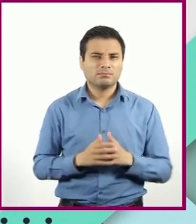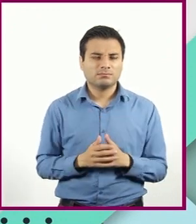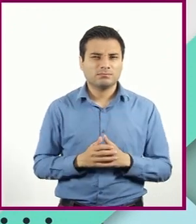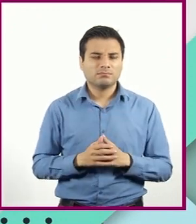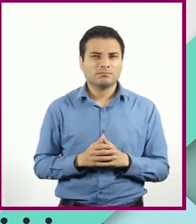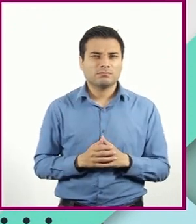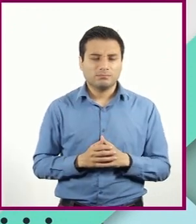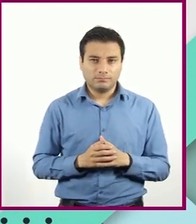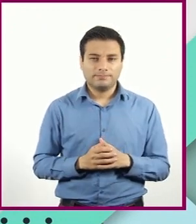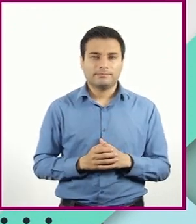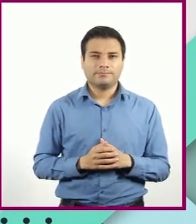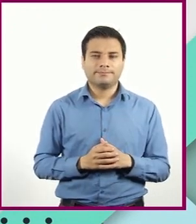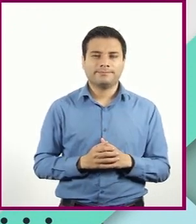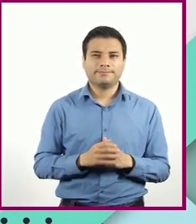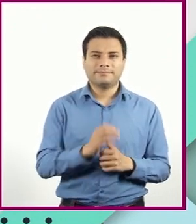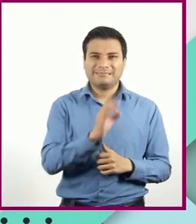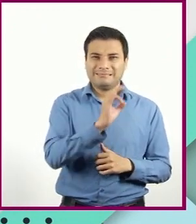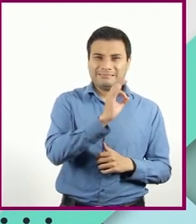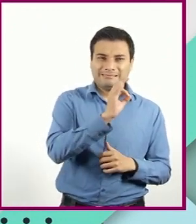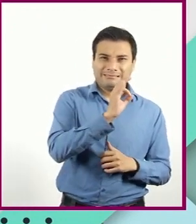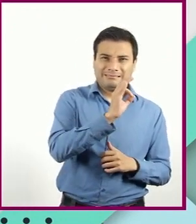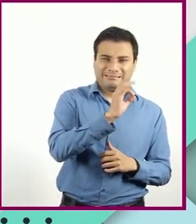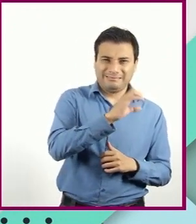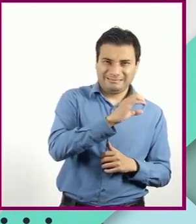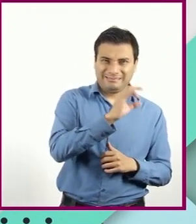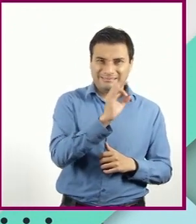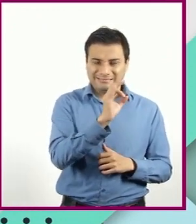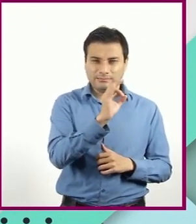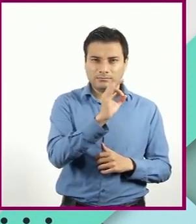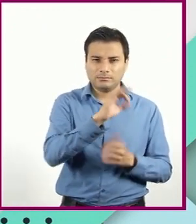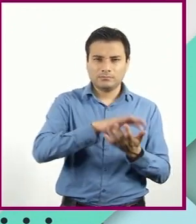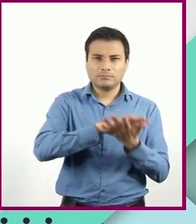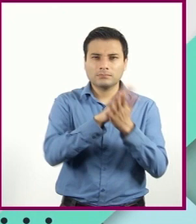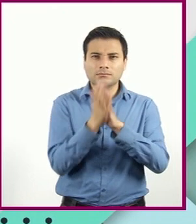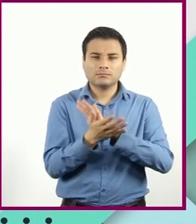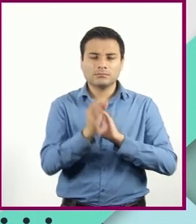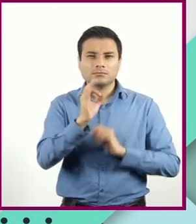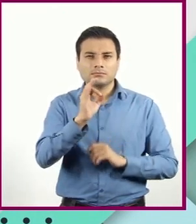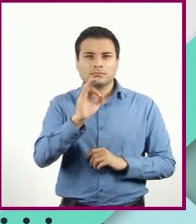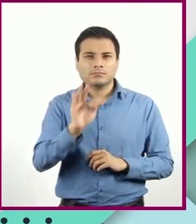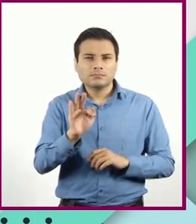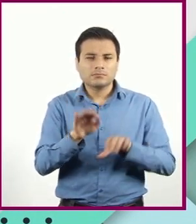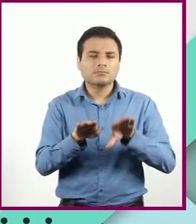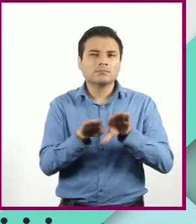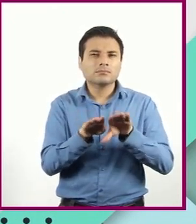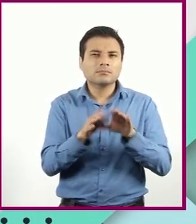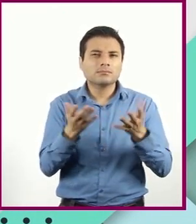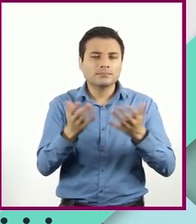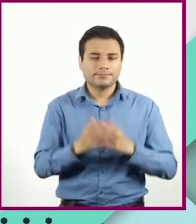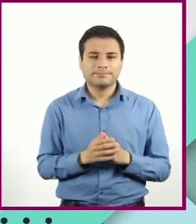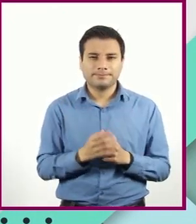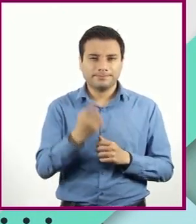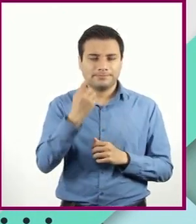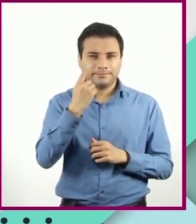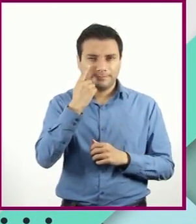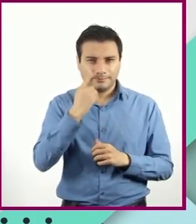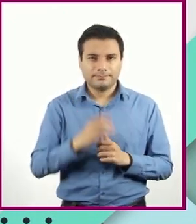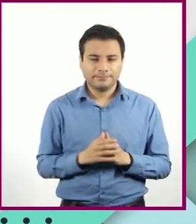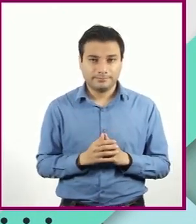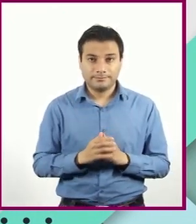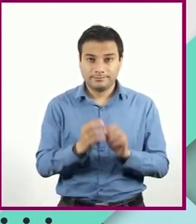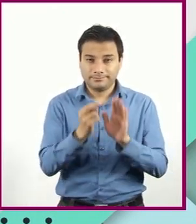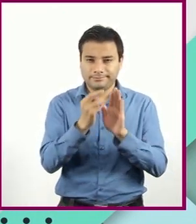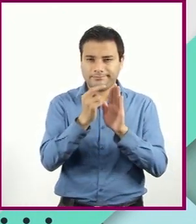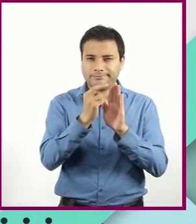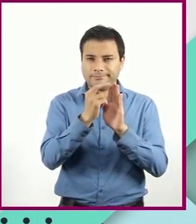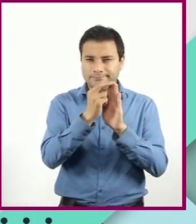debe colocar Pablo el selector para mantener la carne en buen estado? Pablo observa que en el instructivo de la